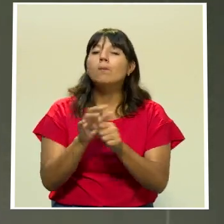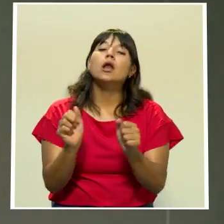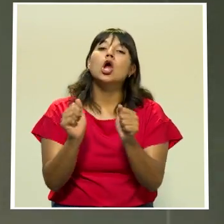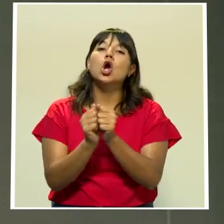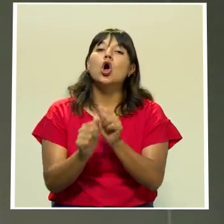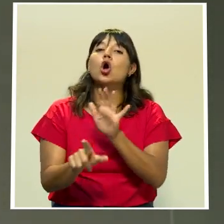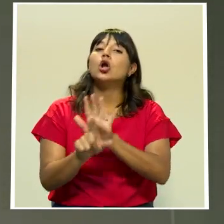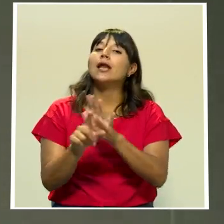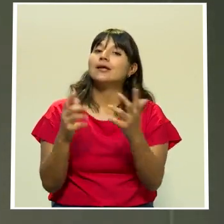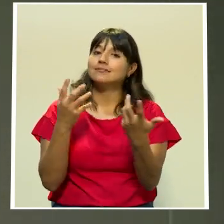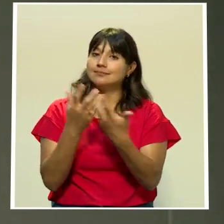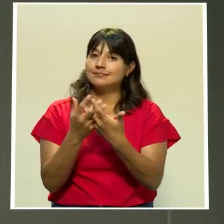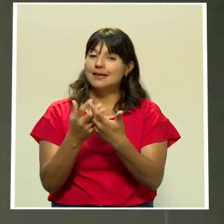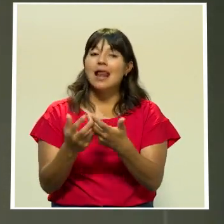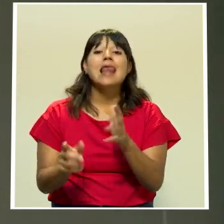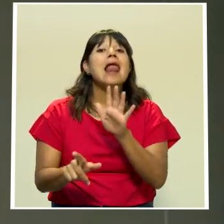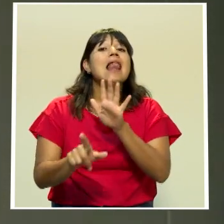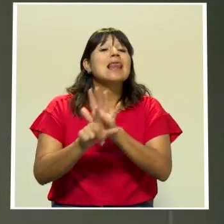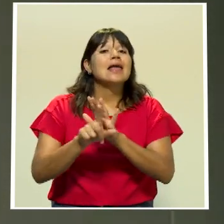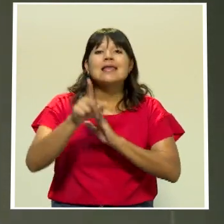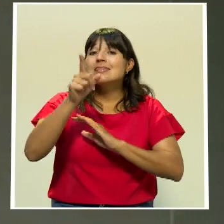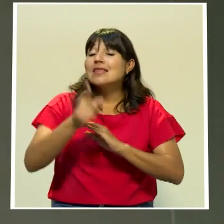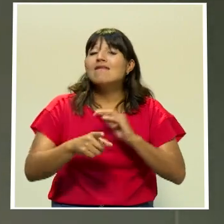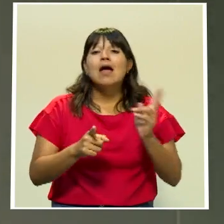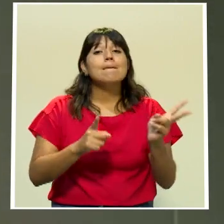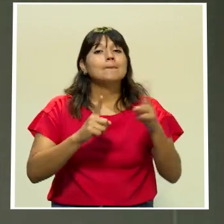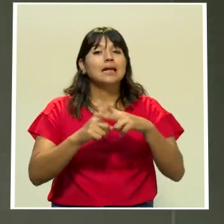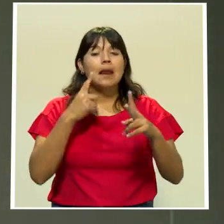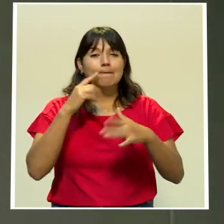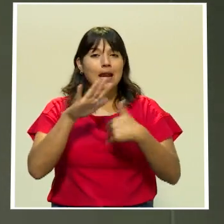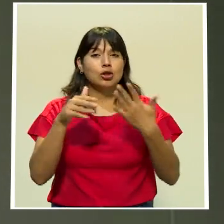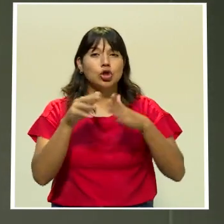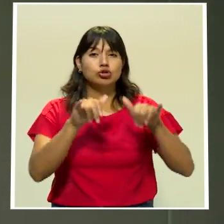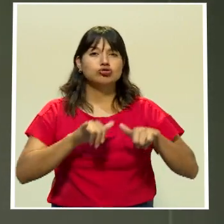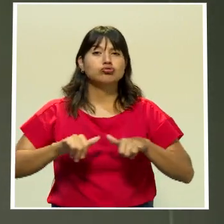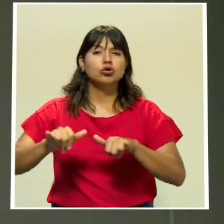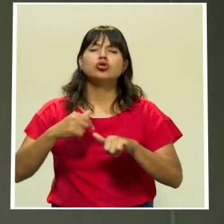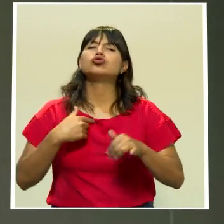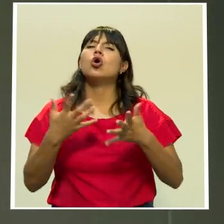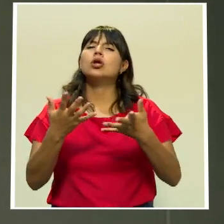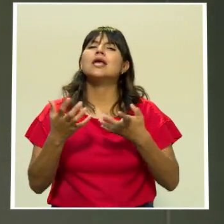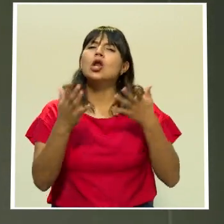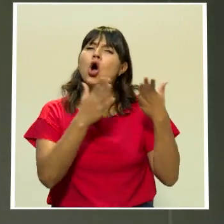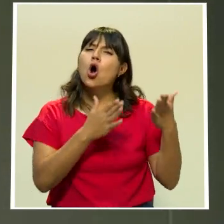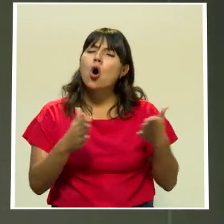ley aplica para todos. Quiero que haya orden, quiero que haya justicia en las